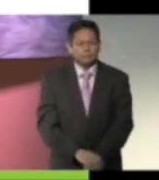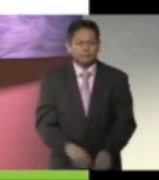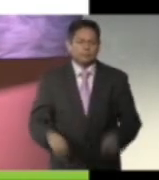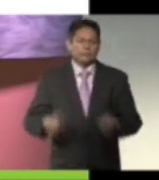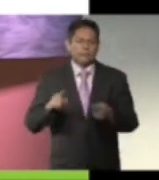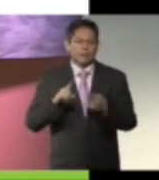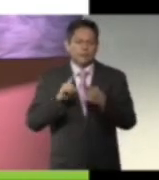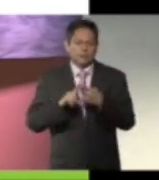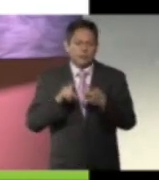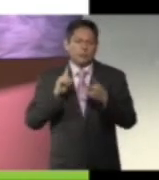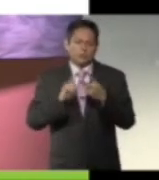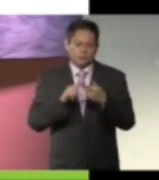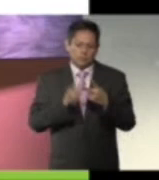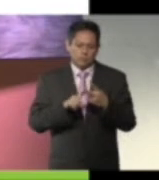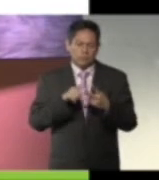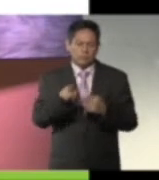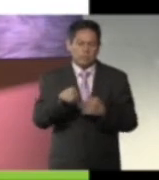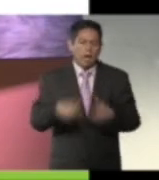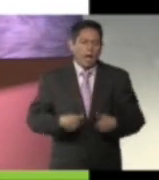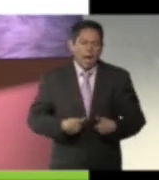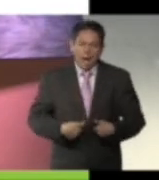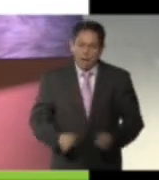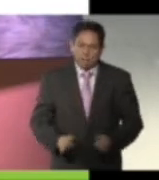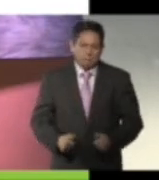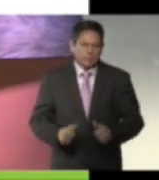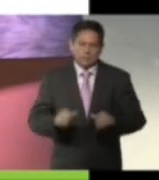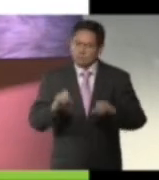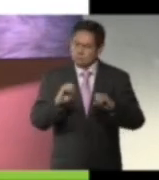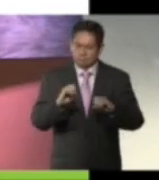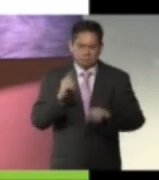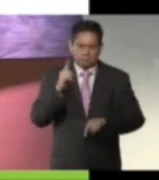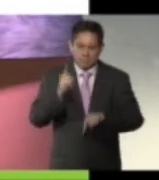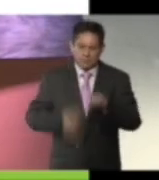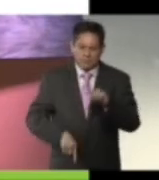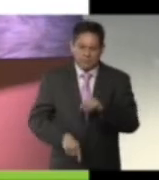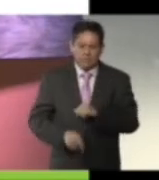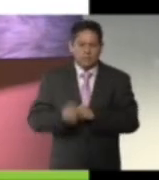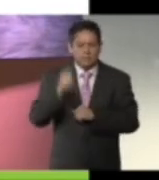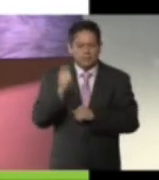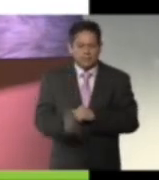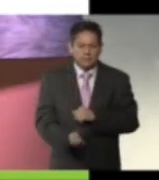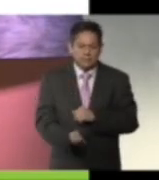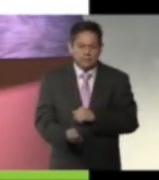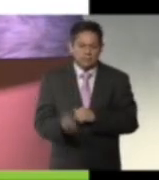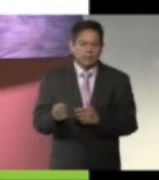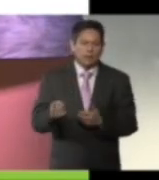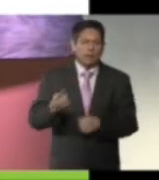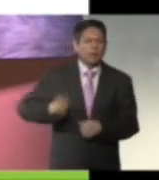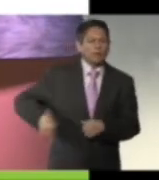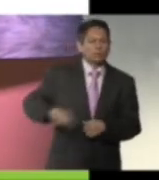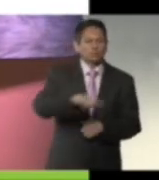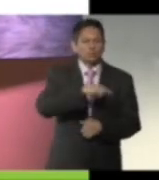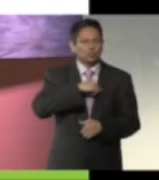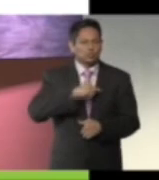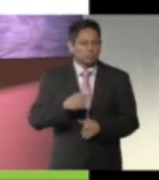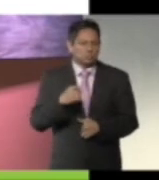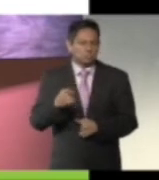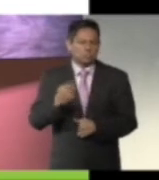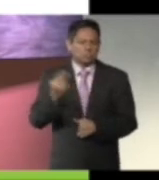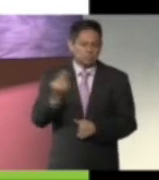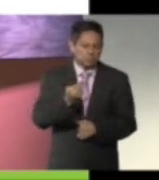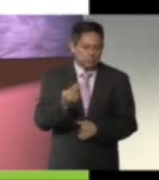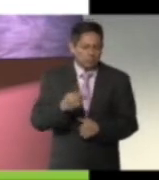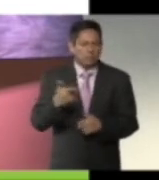El hambre cero, profunda reforma en las tenencias de la tierra y desde el punto de vista agrario y de formas de producción